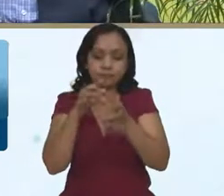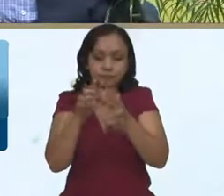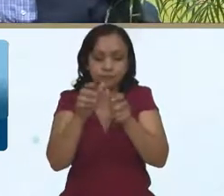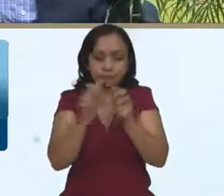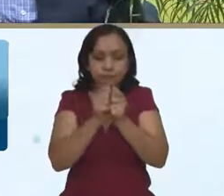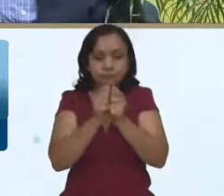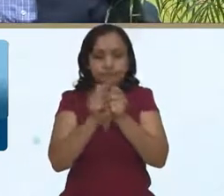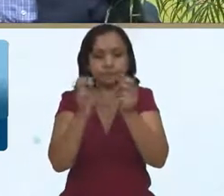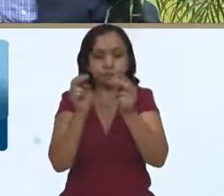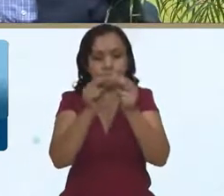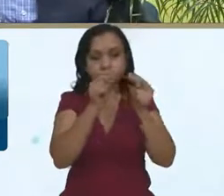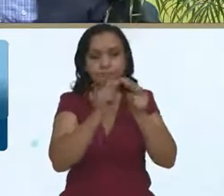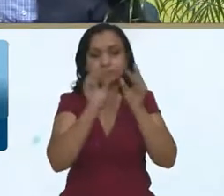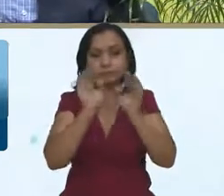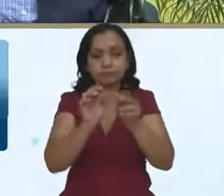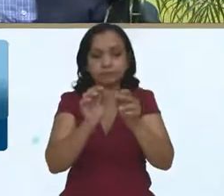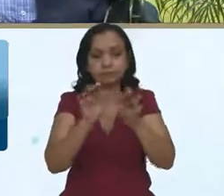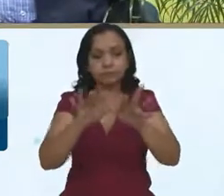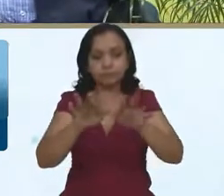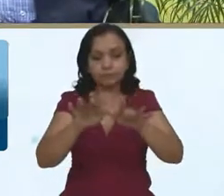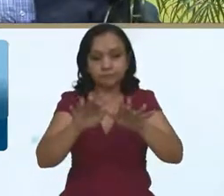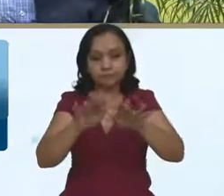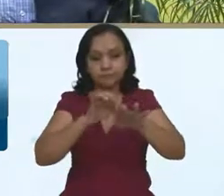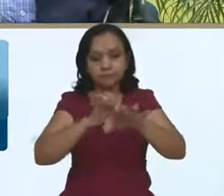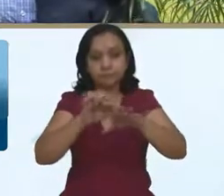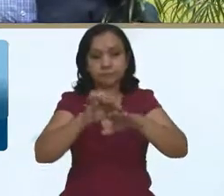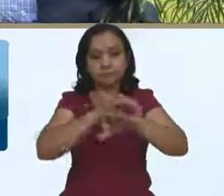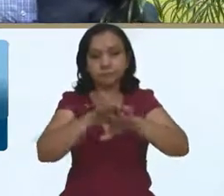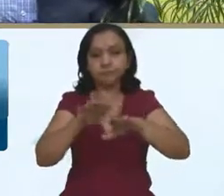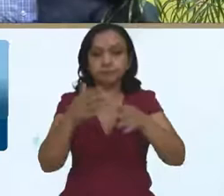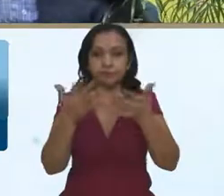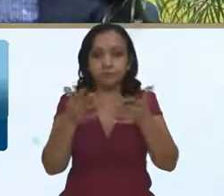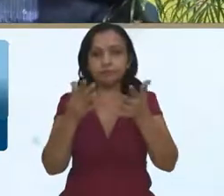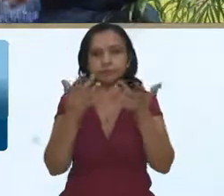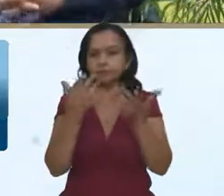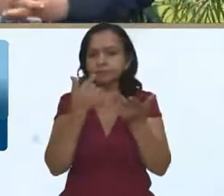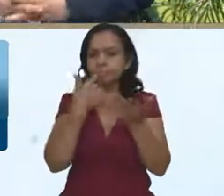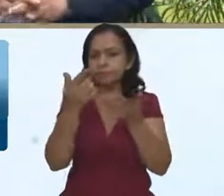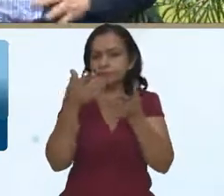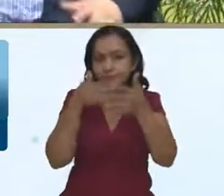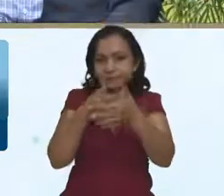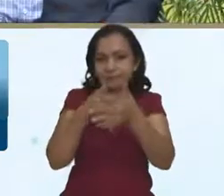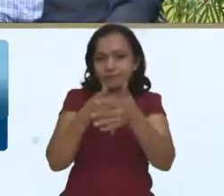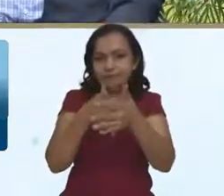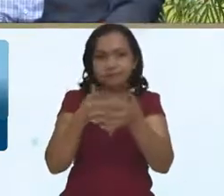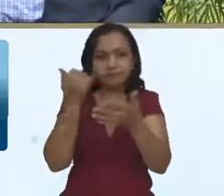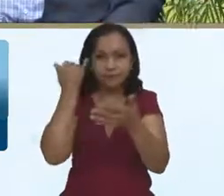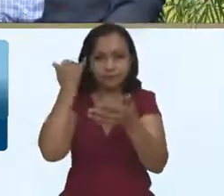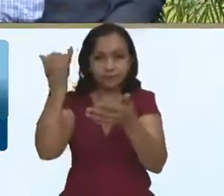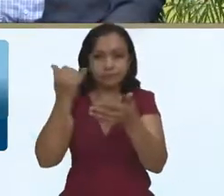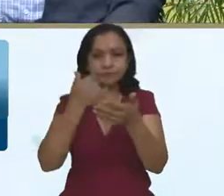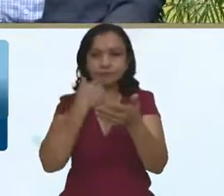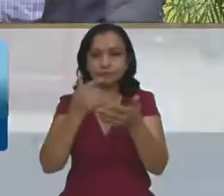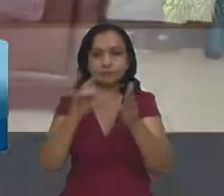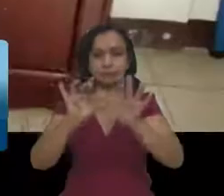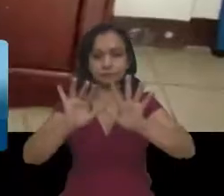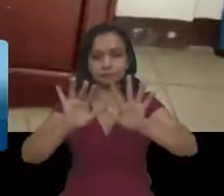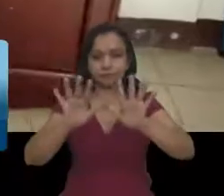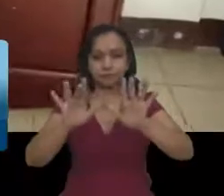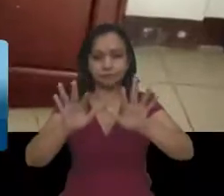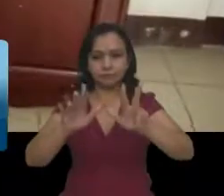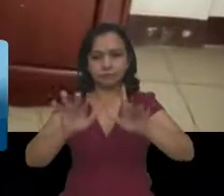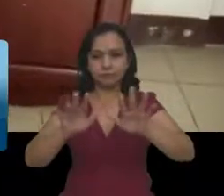una armonía entre lo que son los cartílagos y los huesos. Sí, porque la lógica, disculpe que le interrumpa, sí. La lógica dice que las manos no